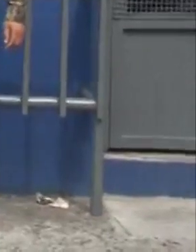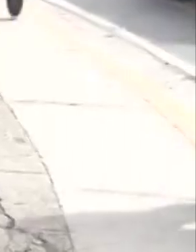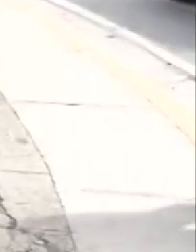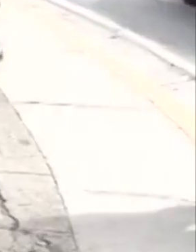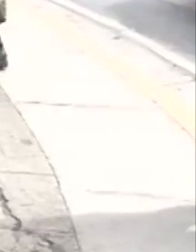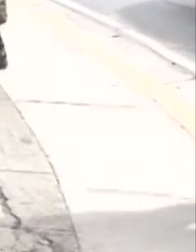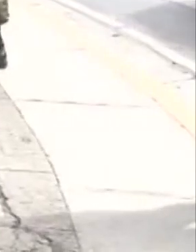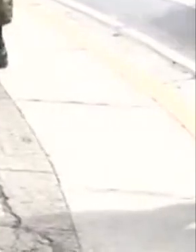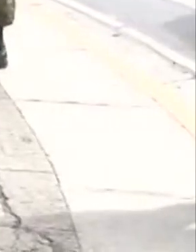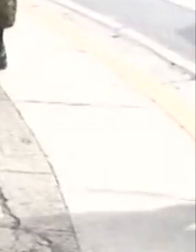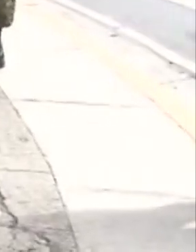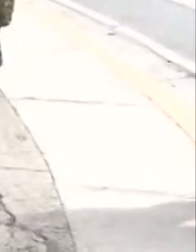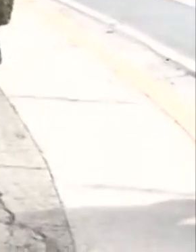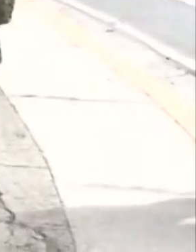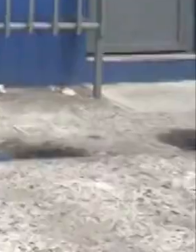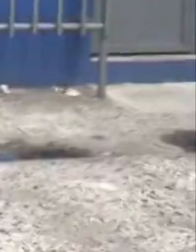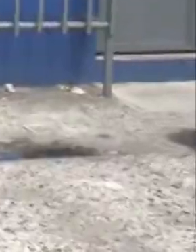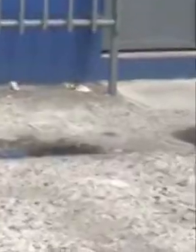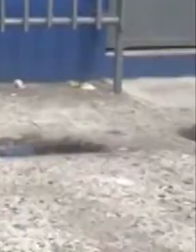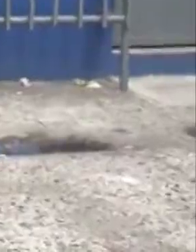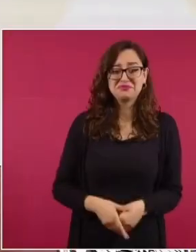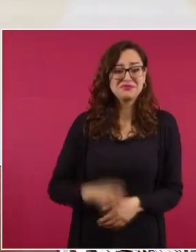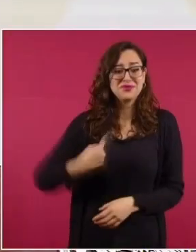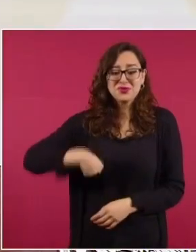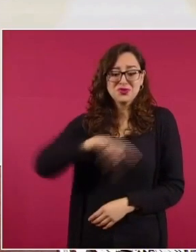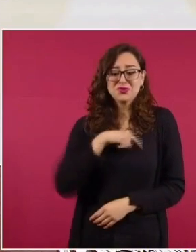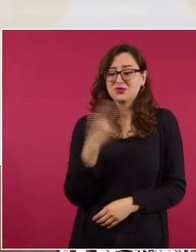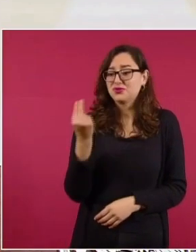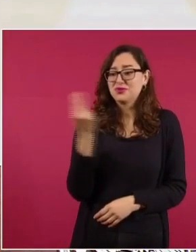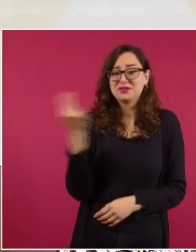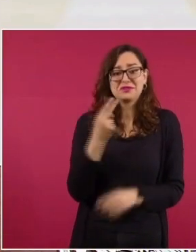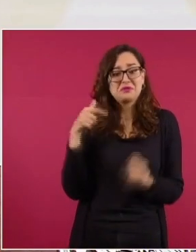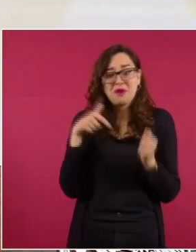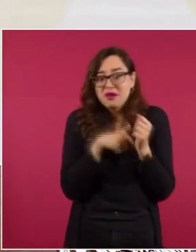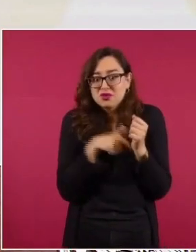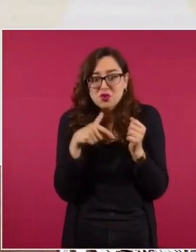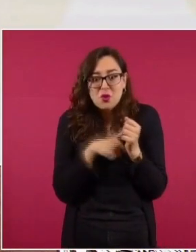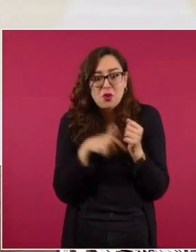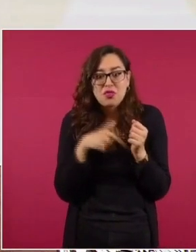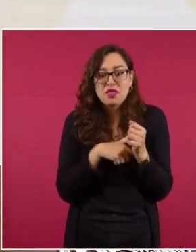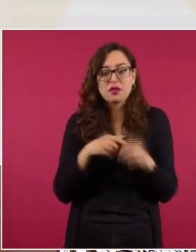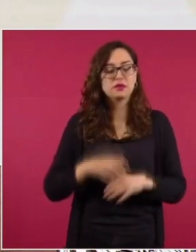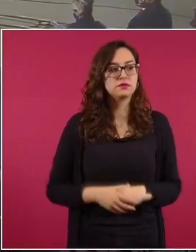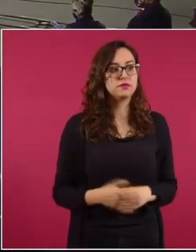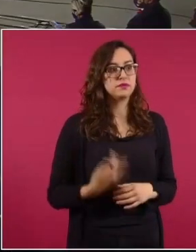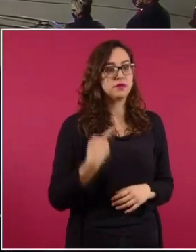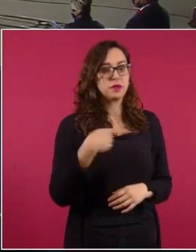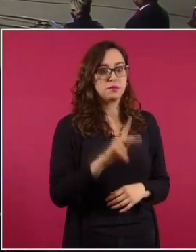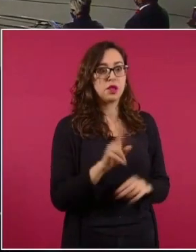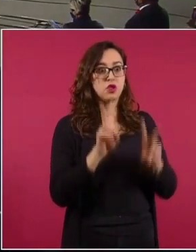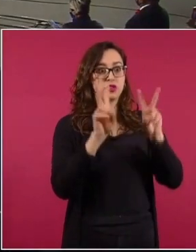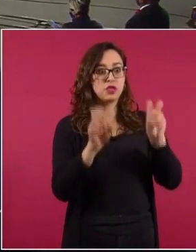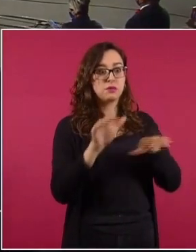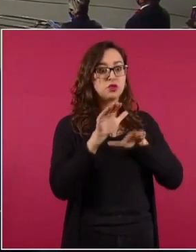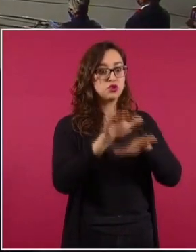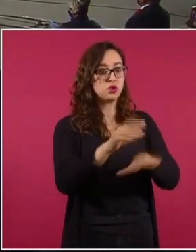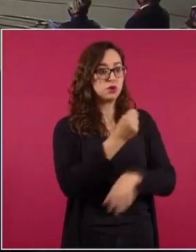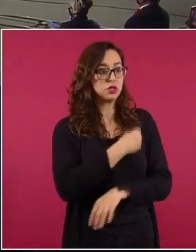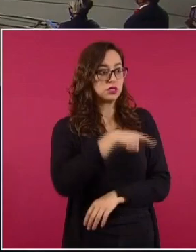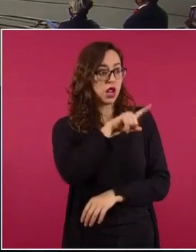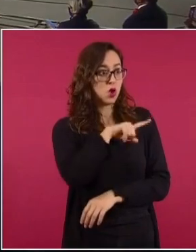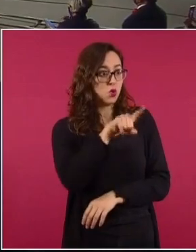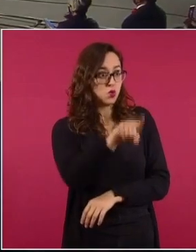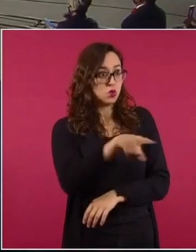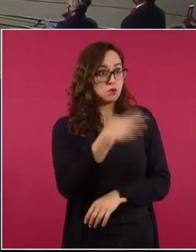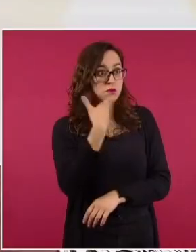mayores detalles sobre la información que habría sido vulnerada. El presidente de México, Andrés Manuel López Obrador, confirmó este hackeo, que en el caso